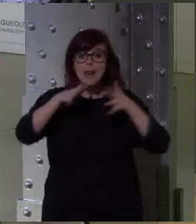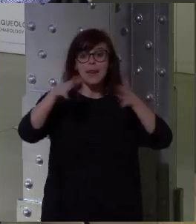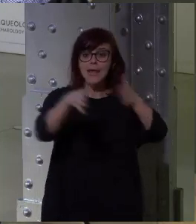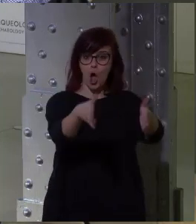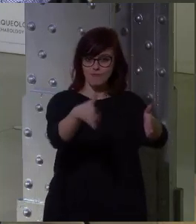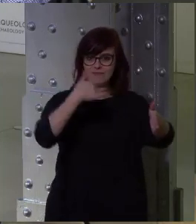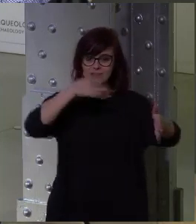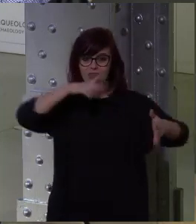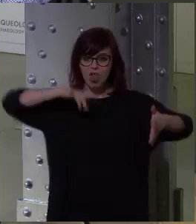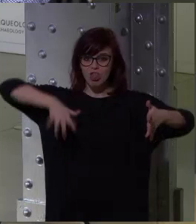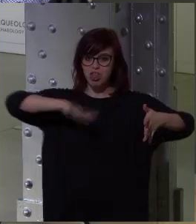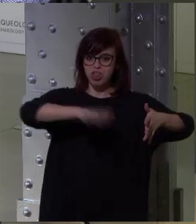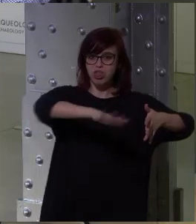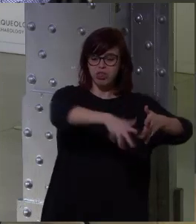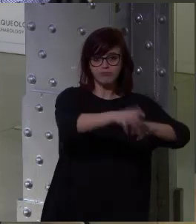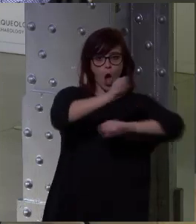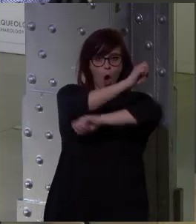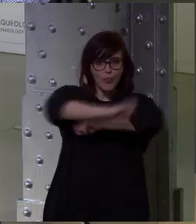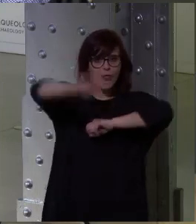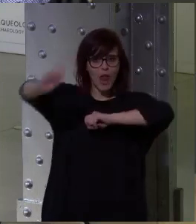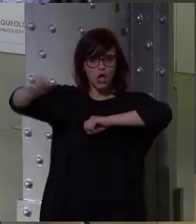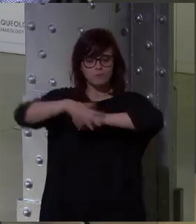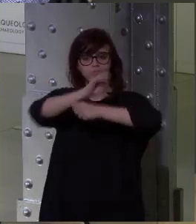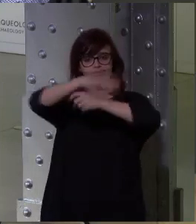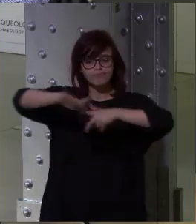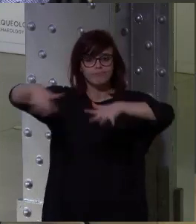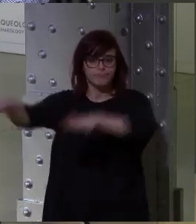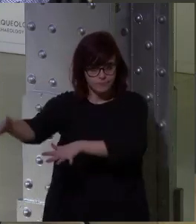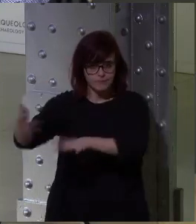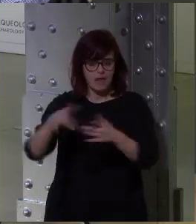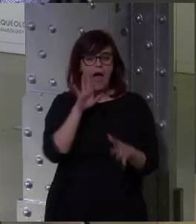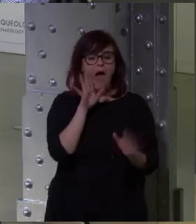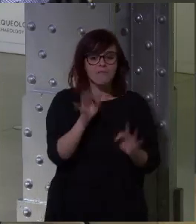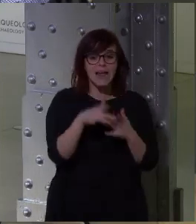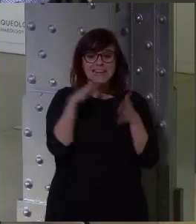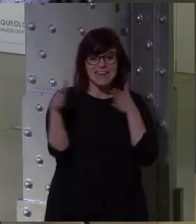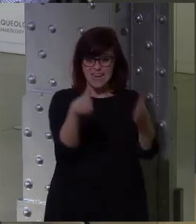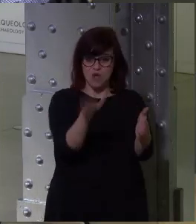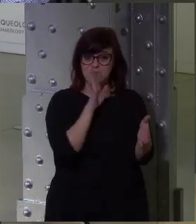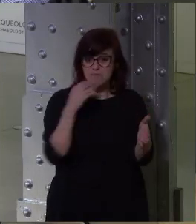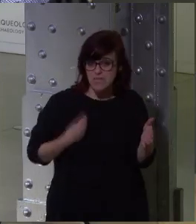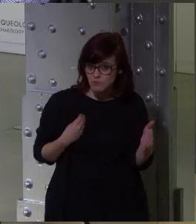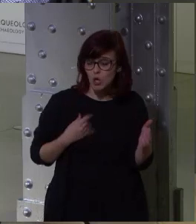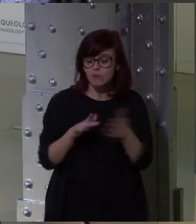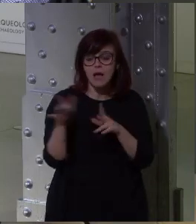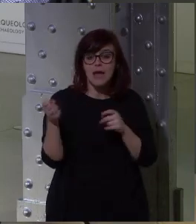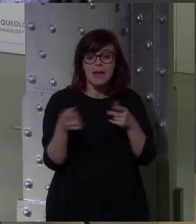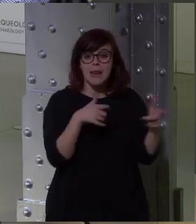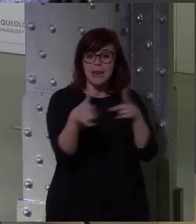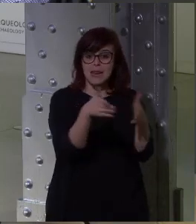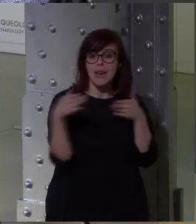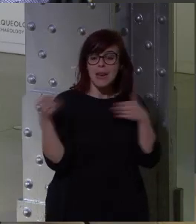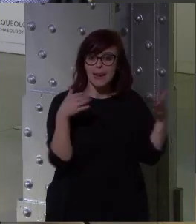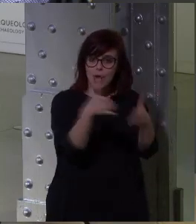ríos llegan hasta los océanos, ¿no? Pero incluso los propios ríos, es decir, el continuum que